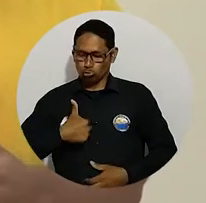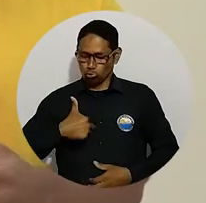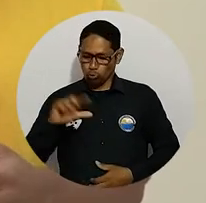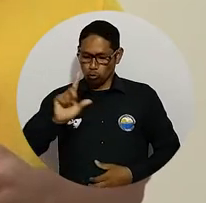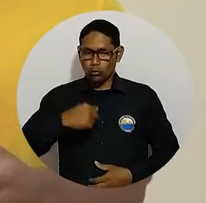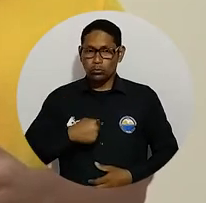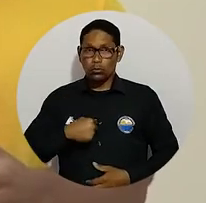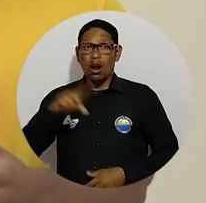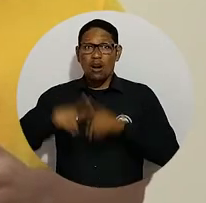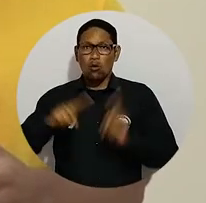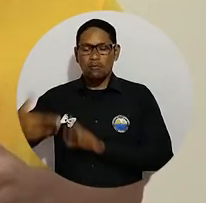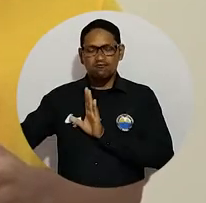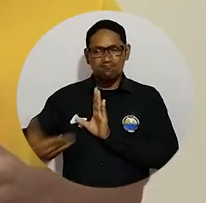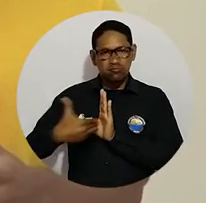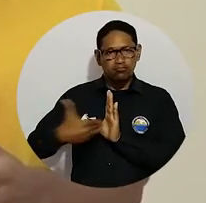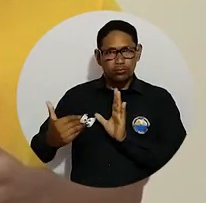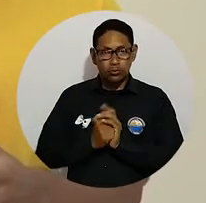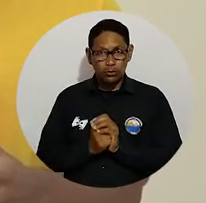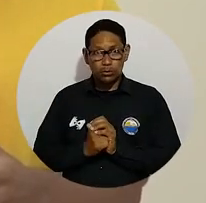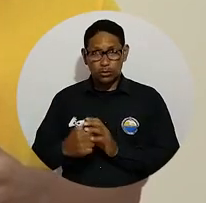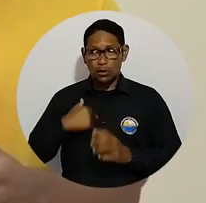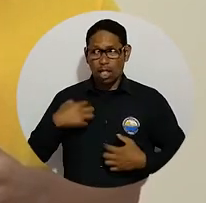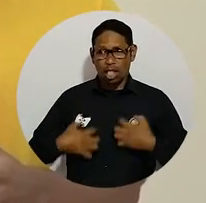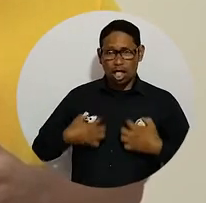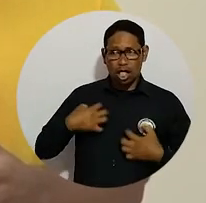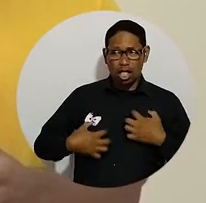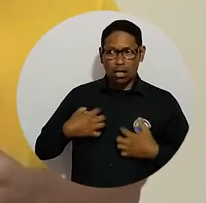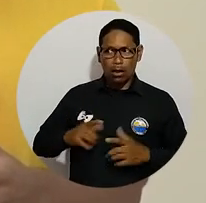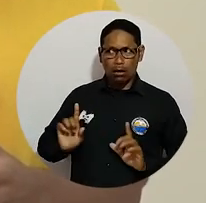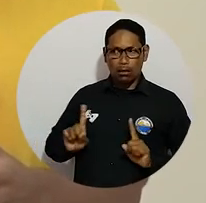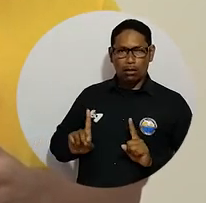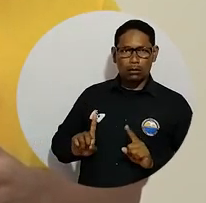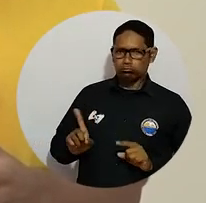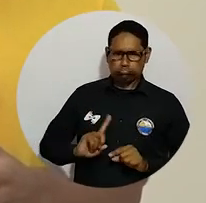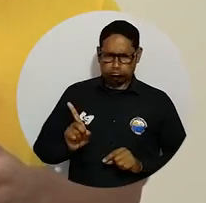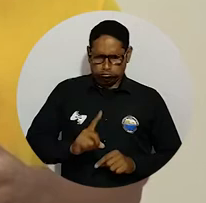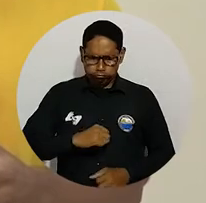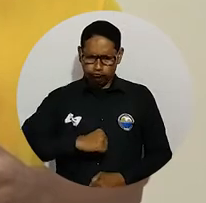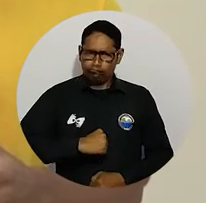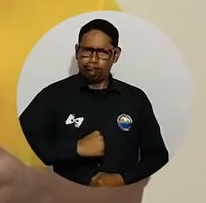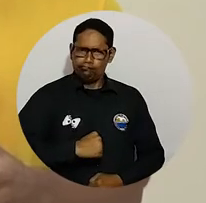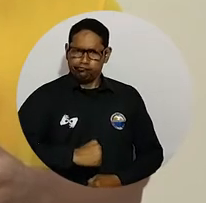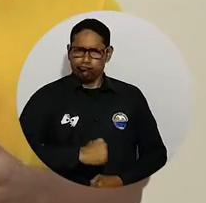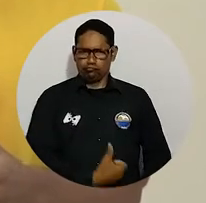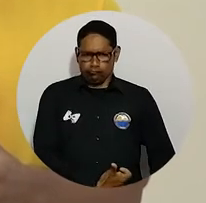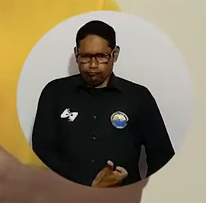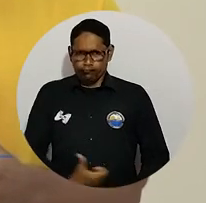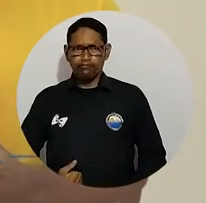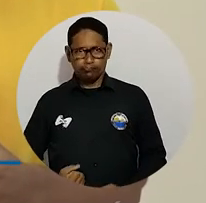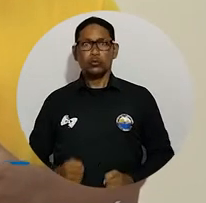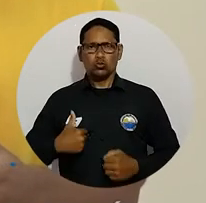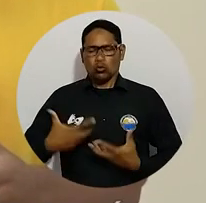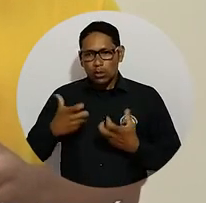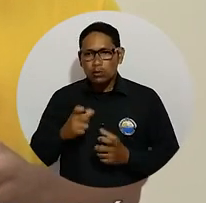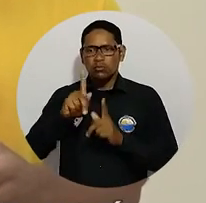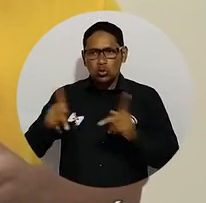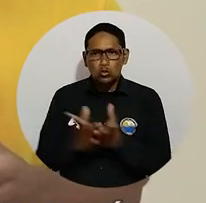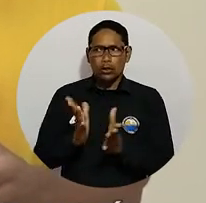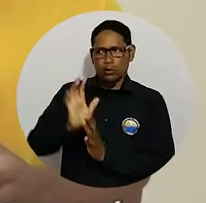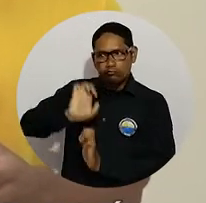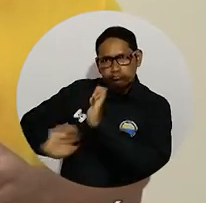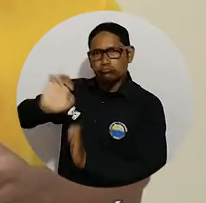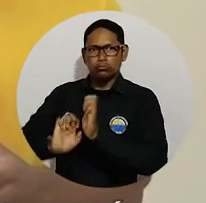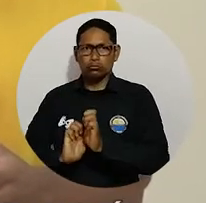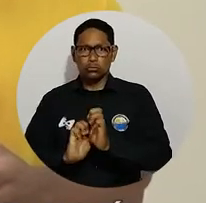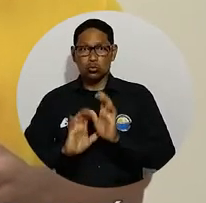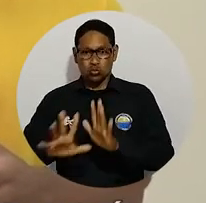a esto, fui amenazado, pero esto no me limita a seguir en la lucha y en la defensa de los derechos e intereses de los estudiantes. Desde el